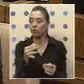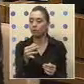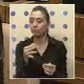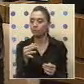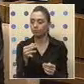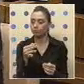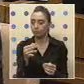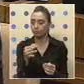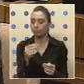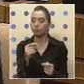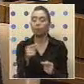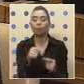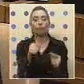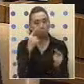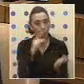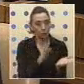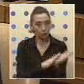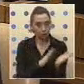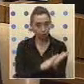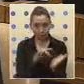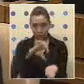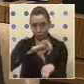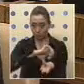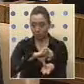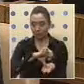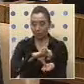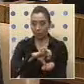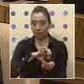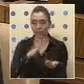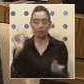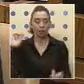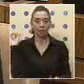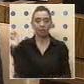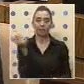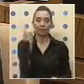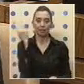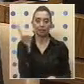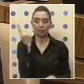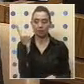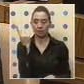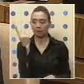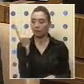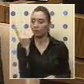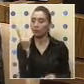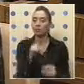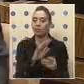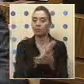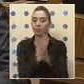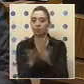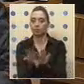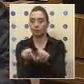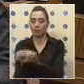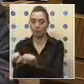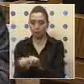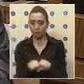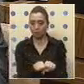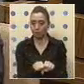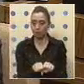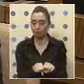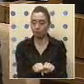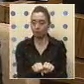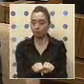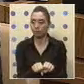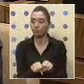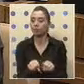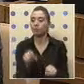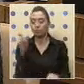cuerpo político del país una constatación completamente generalizada y en que todos estamos de acuerdo. Chile es un país